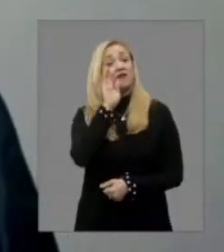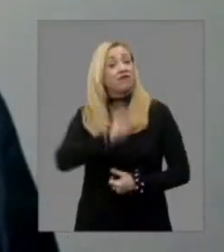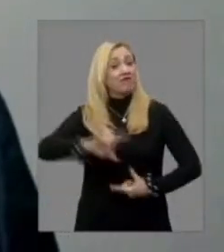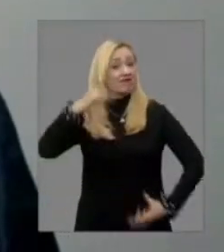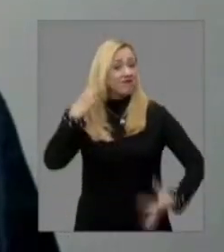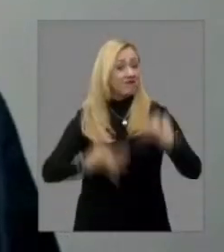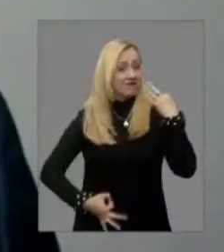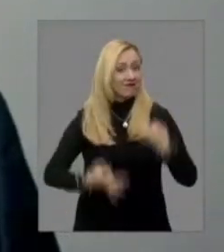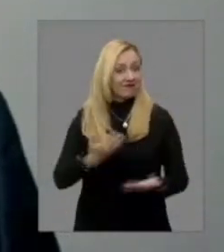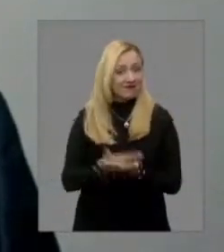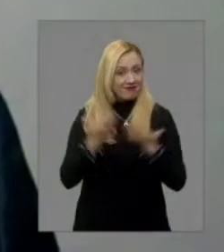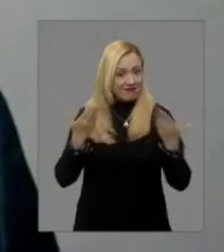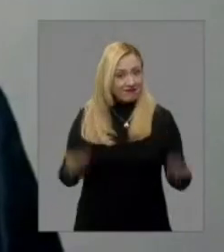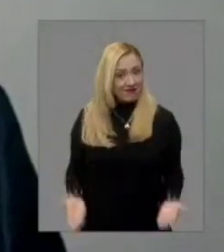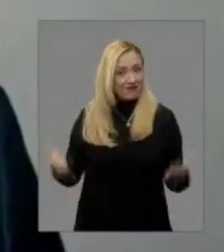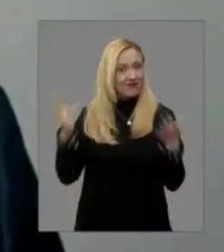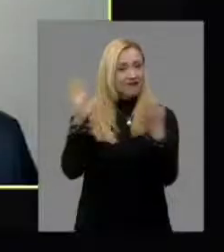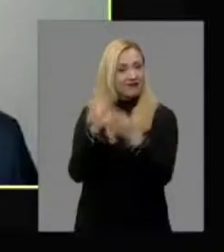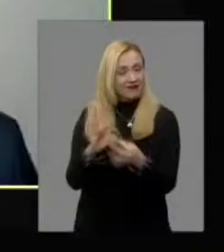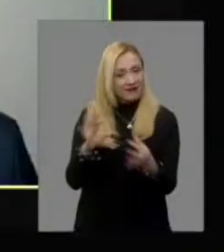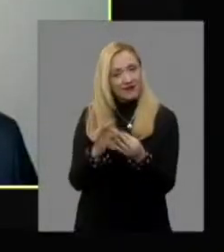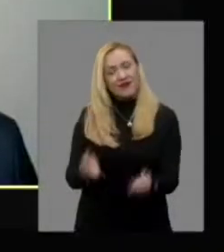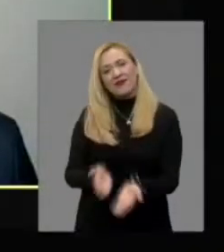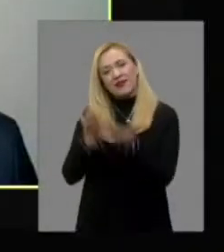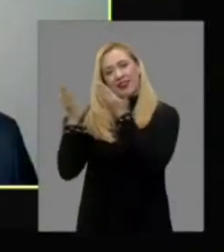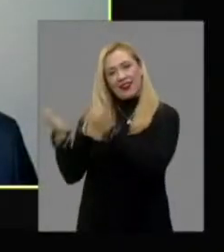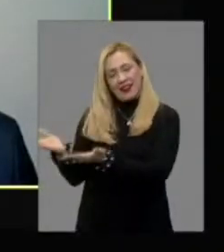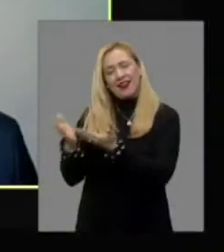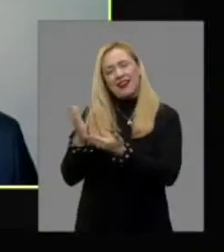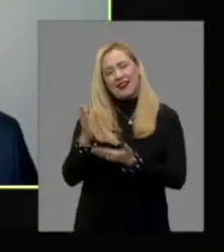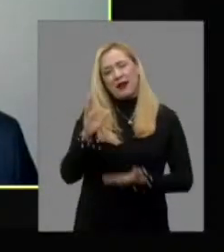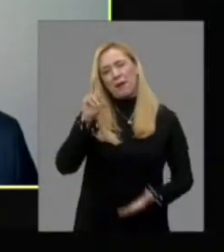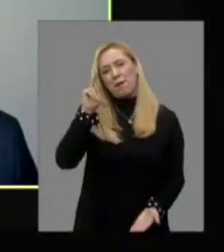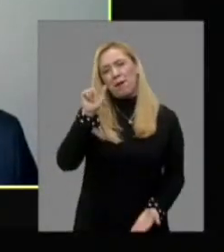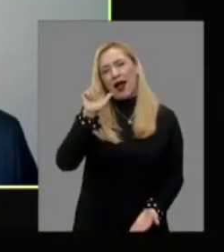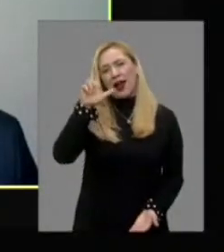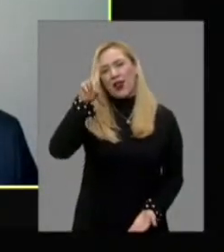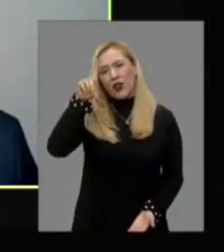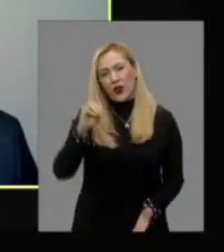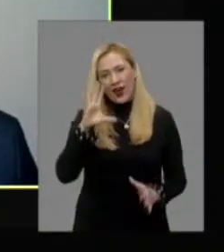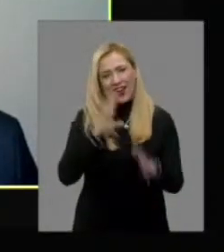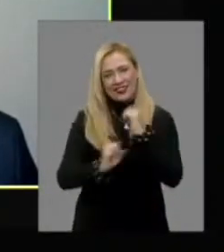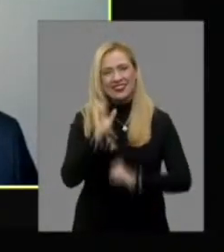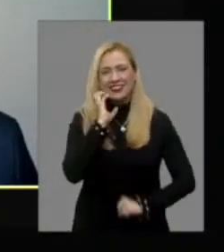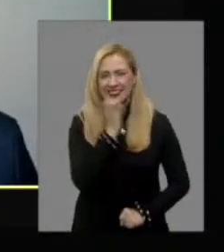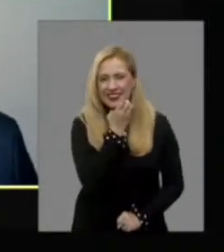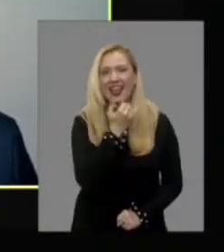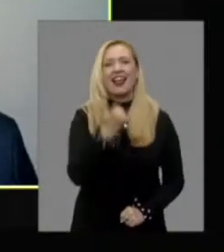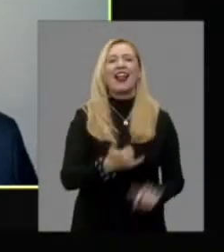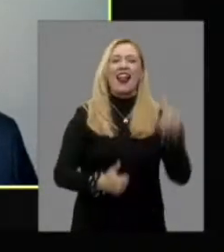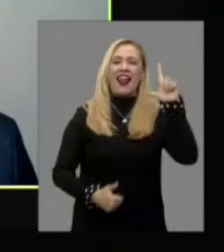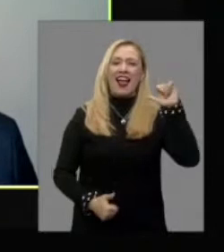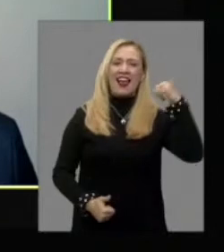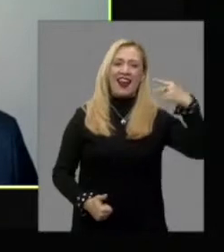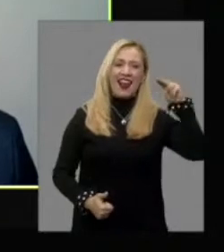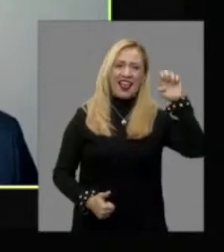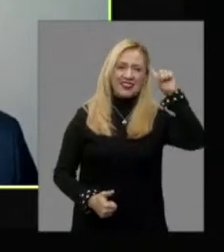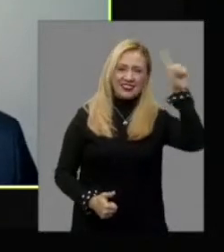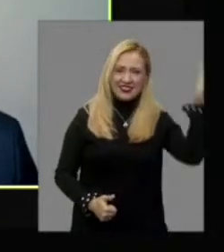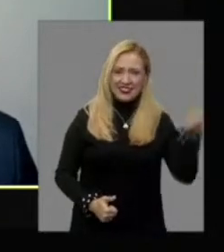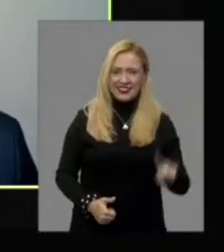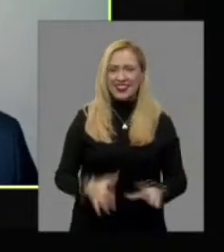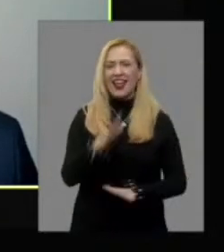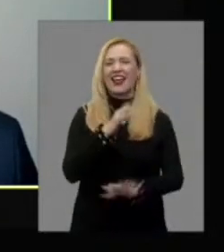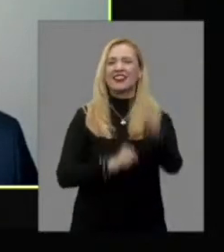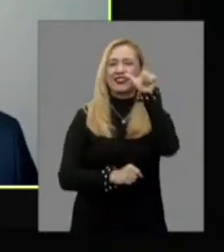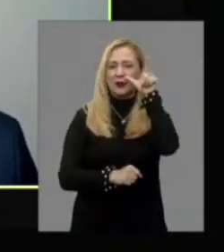Suprema Corte de Justicia de la Nación, ministro Jorge Mario Pardo Rebolledo y ministro Javier Lainez Potisek.